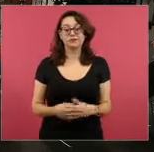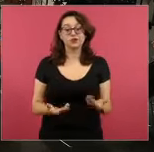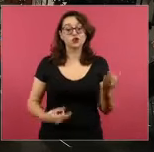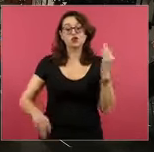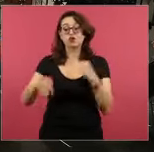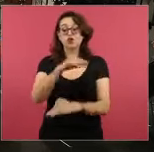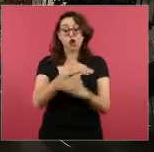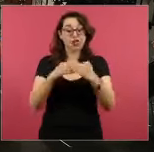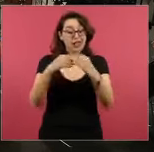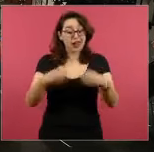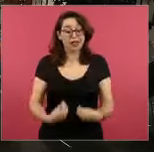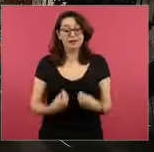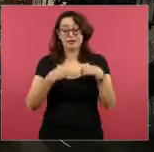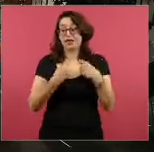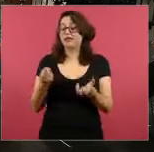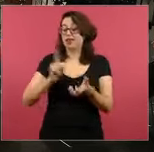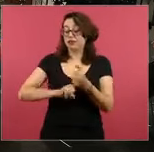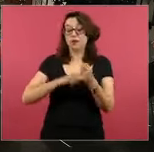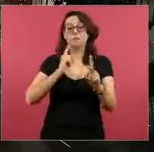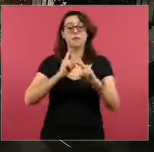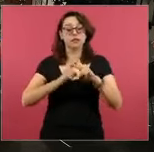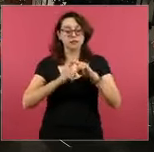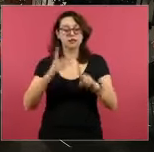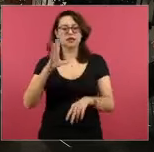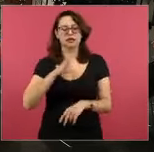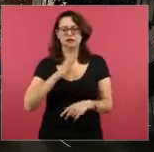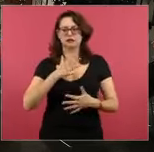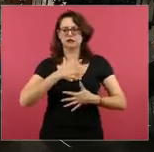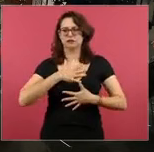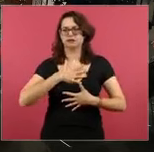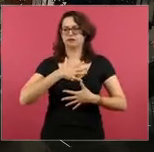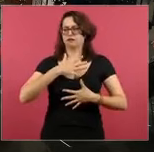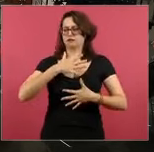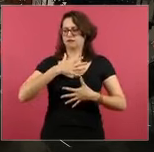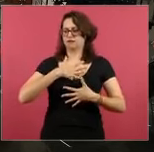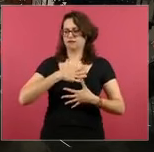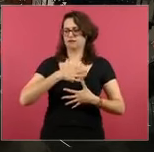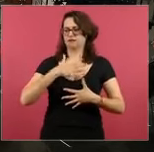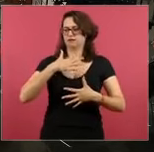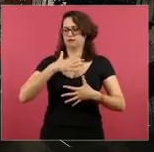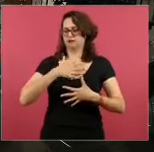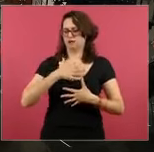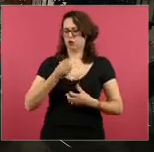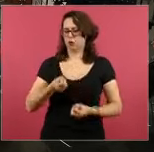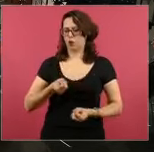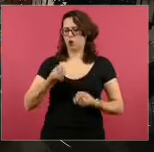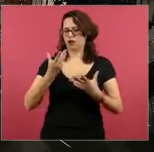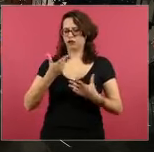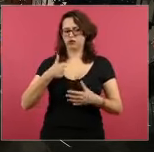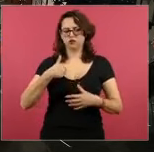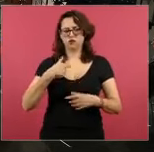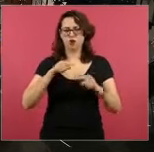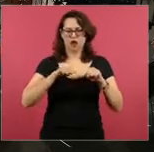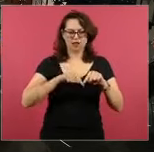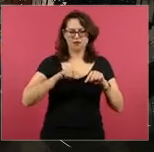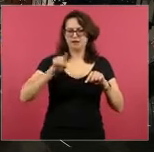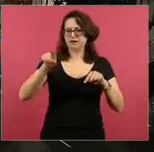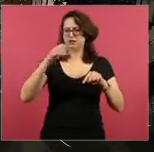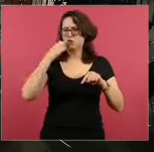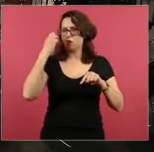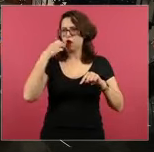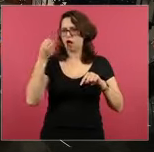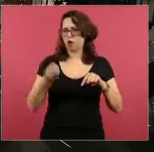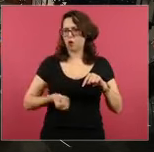los pasos que doy, desde que camino a mi escuela, todo es una interpretación matemática. Es por eso que este proyecto